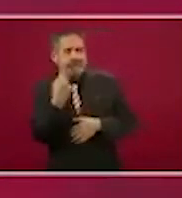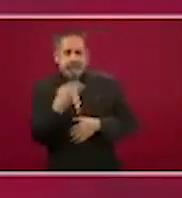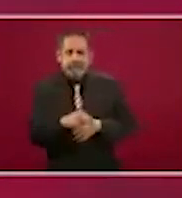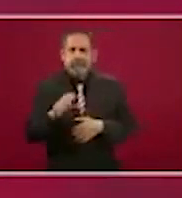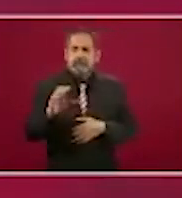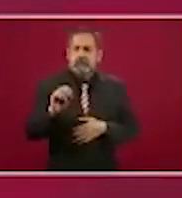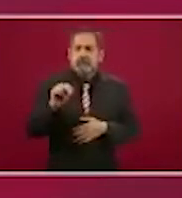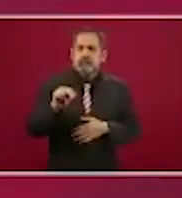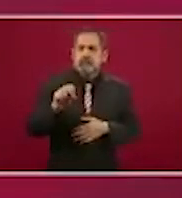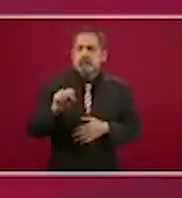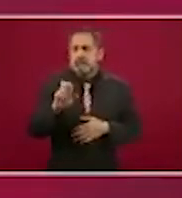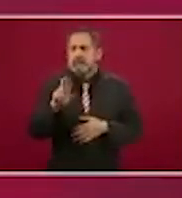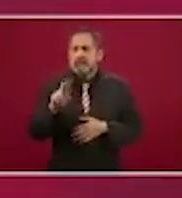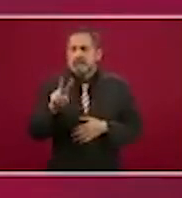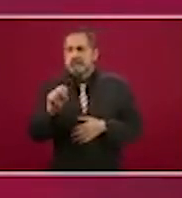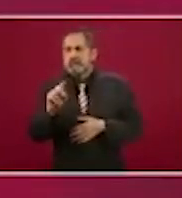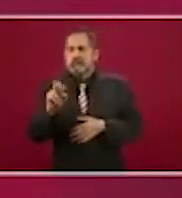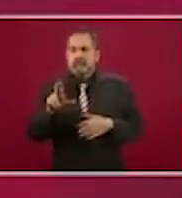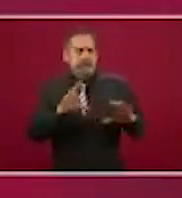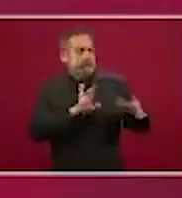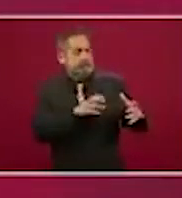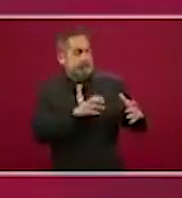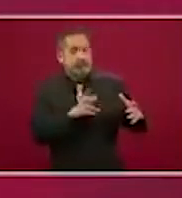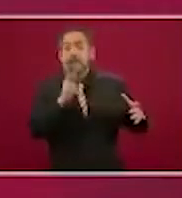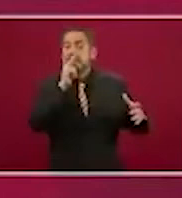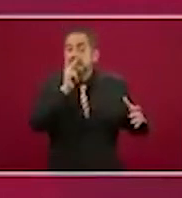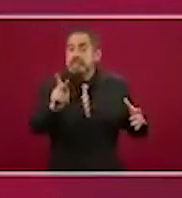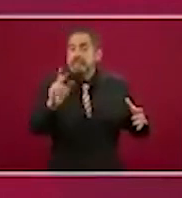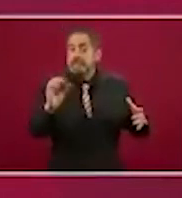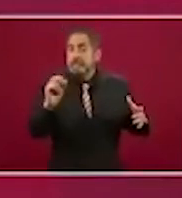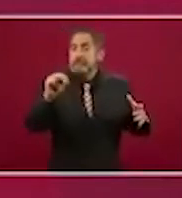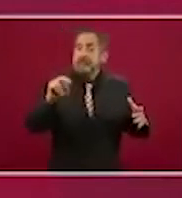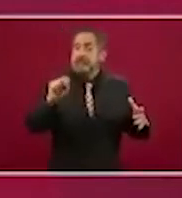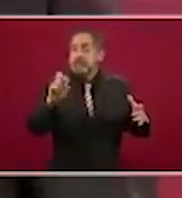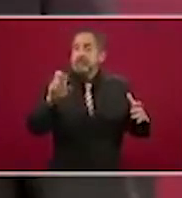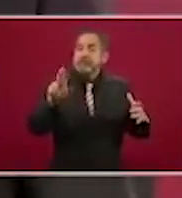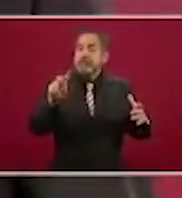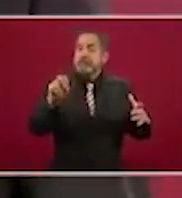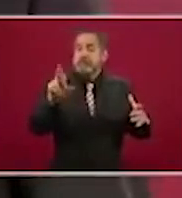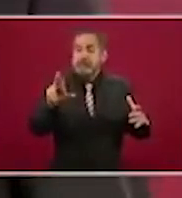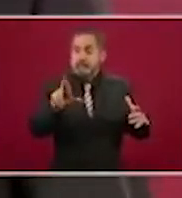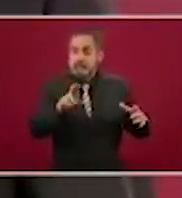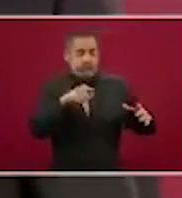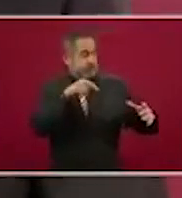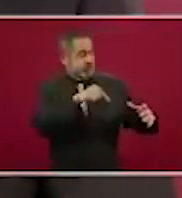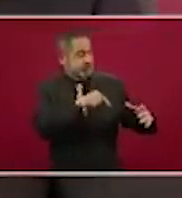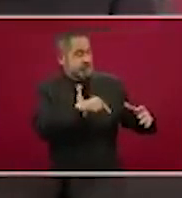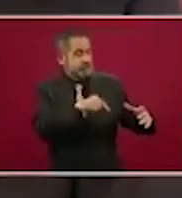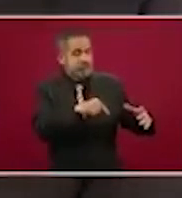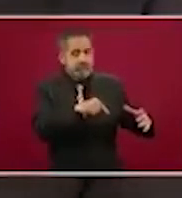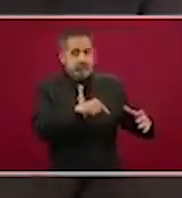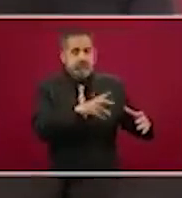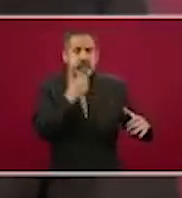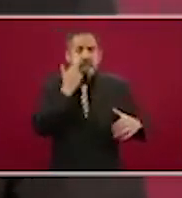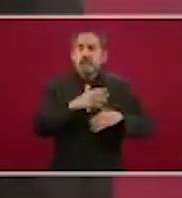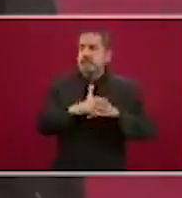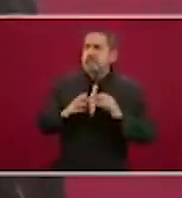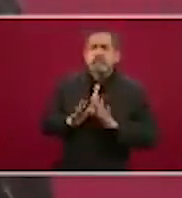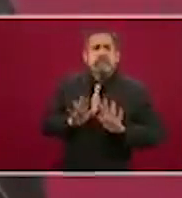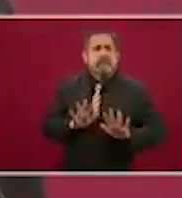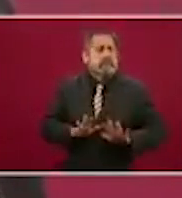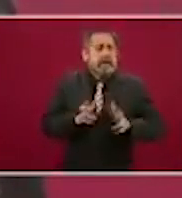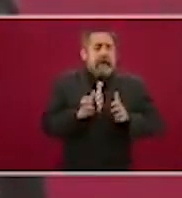puede ser de cuello blanco exquisita fifa pero corrupción y es la que daña más al erario porque son por lo general los más